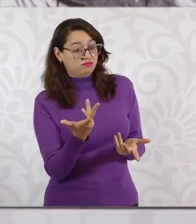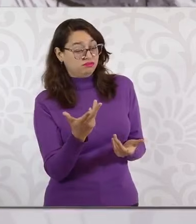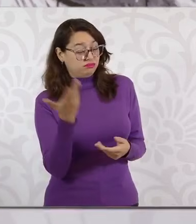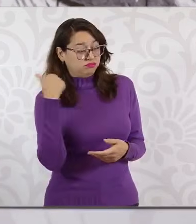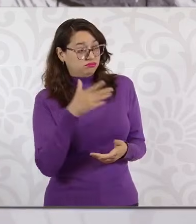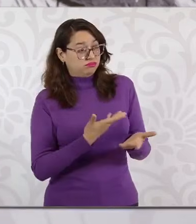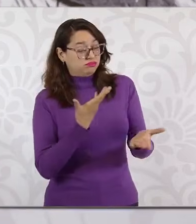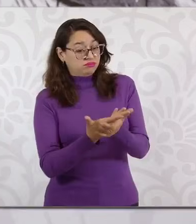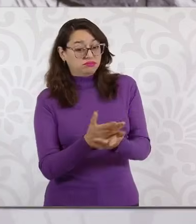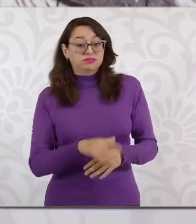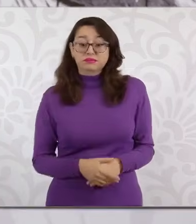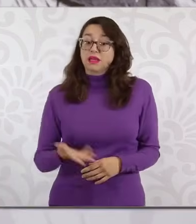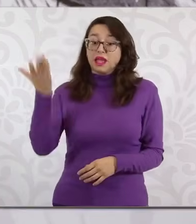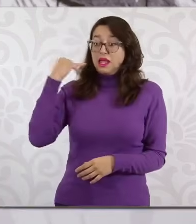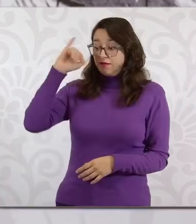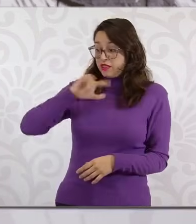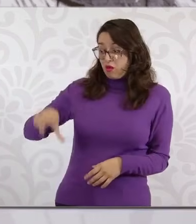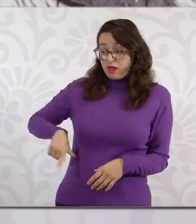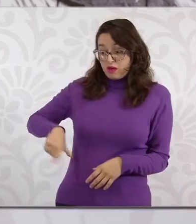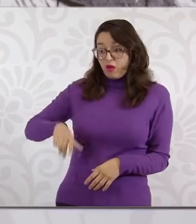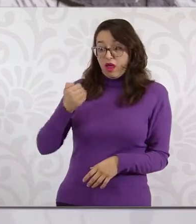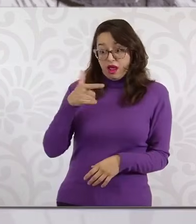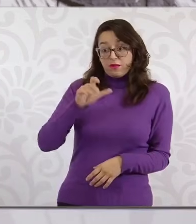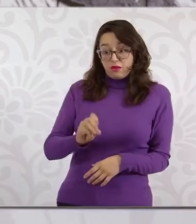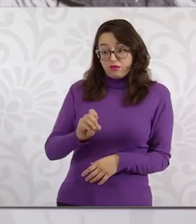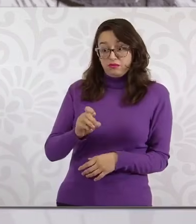pueblo decide si me quedo o me voy.